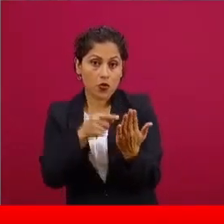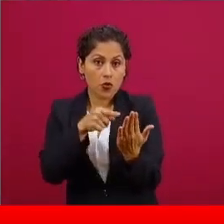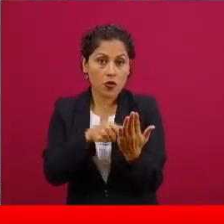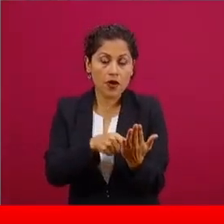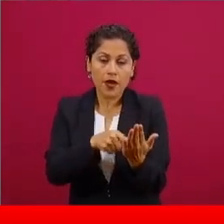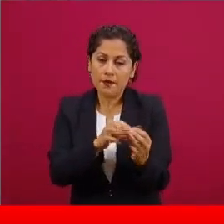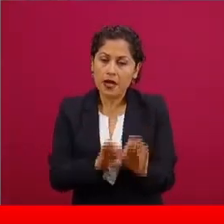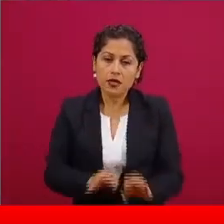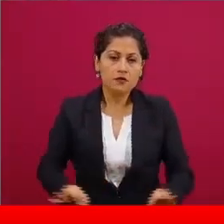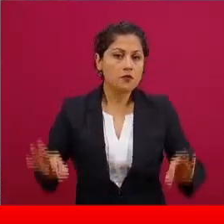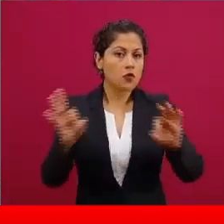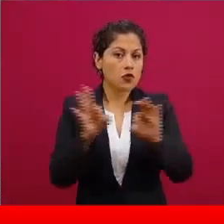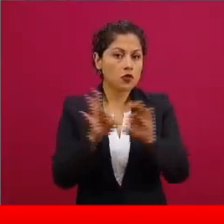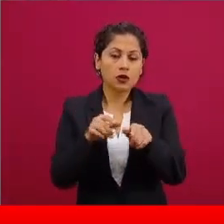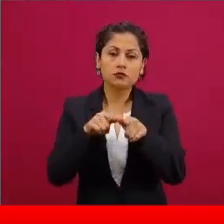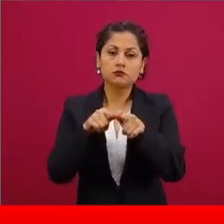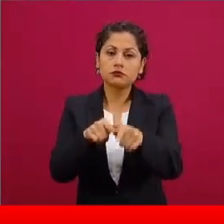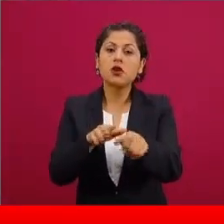1